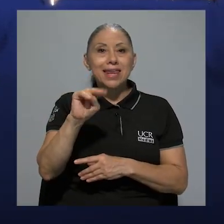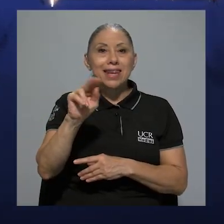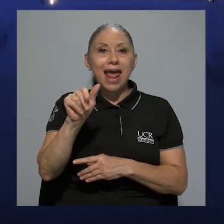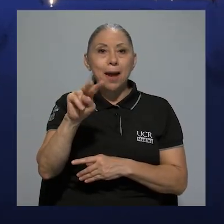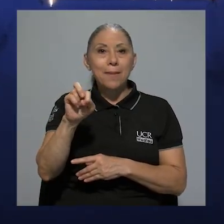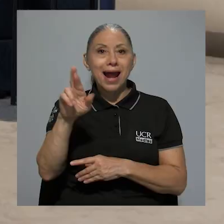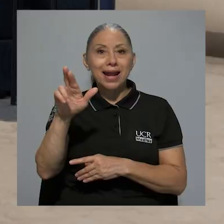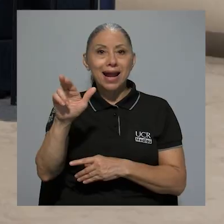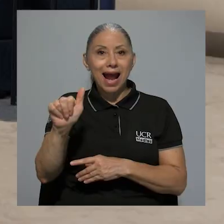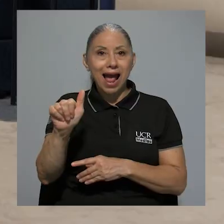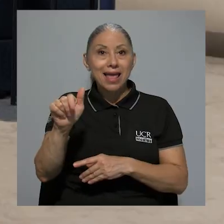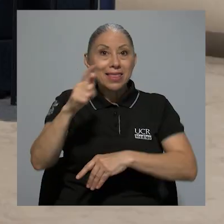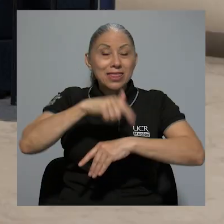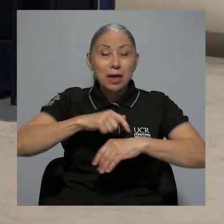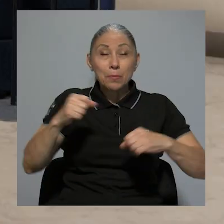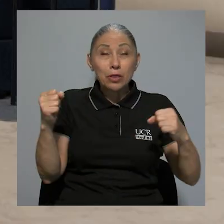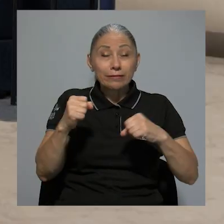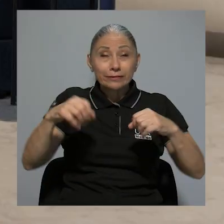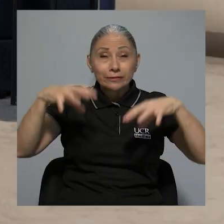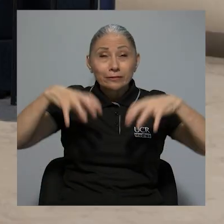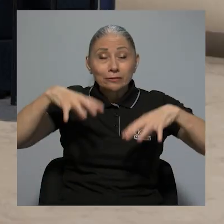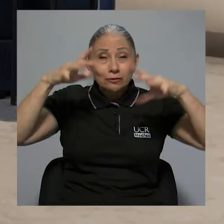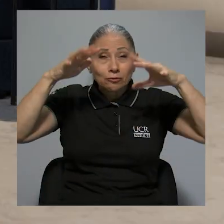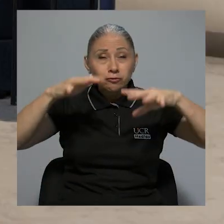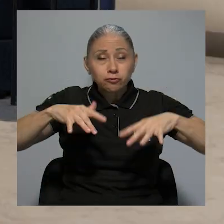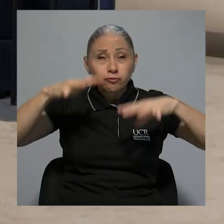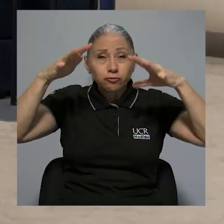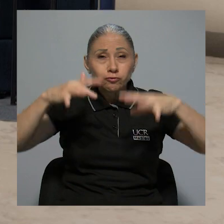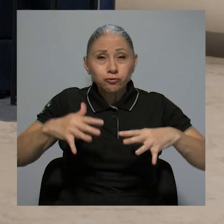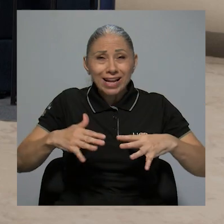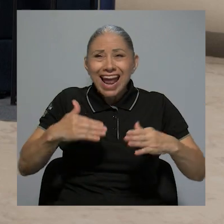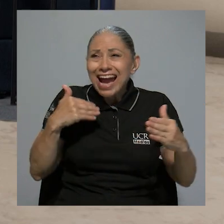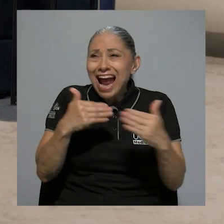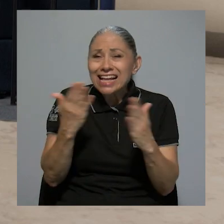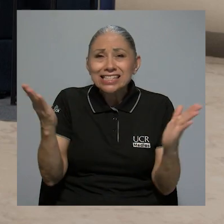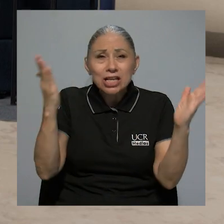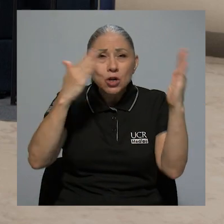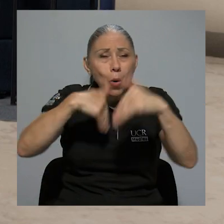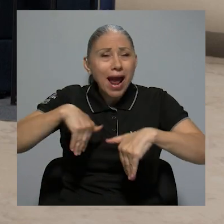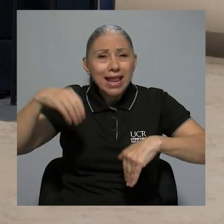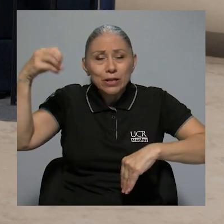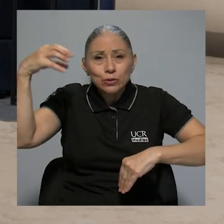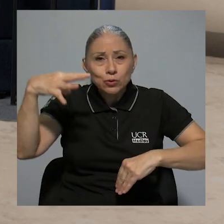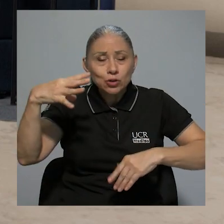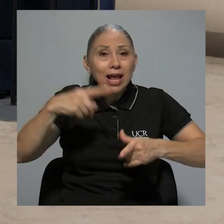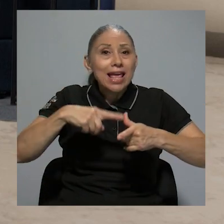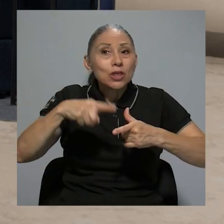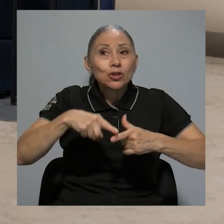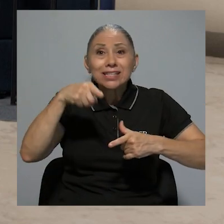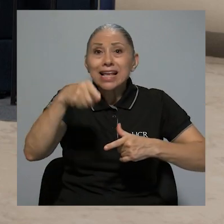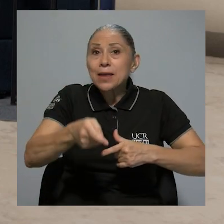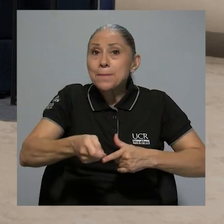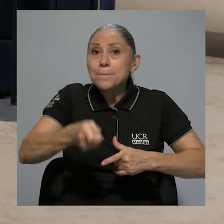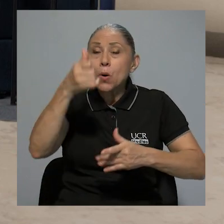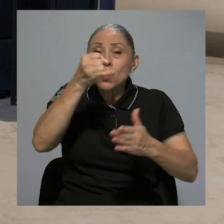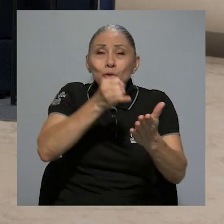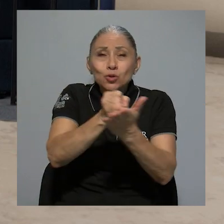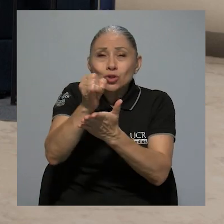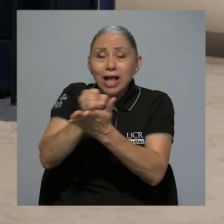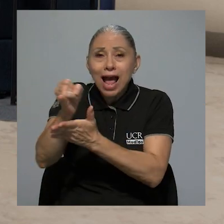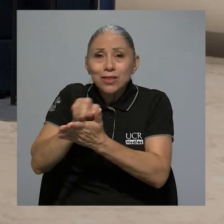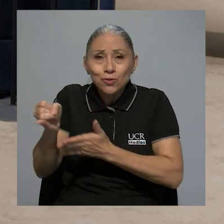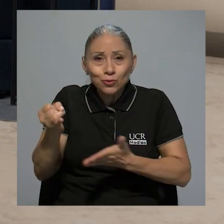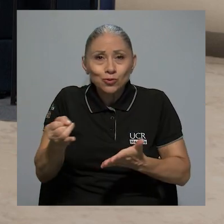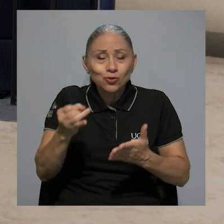poca, pero no hay datos en las franjas tropicales, hay muy, muy pocos datos. Entonces esto para mí también era